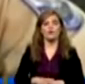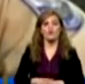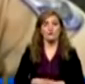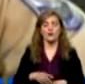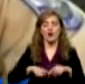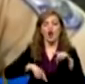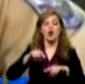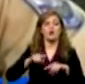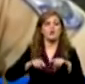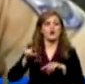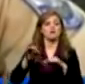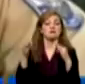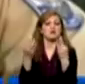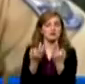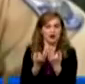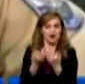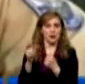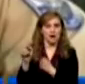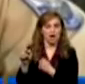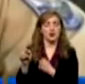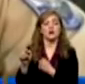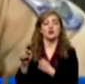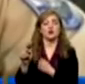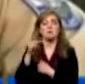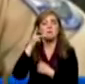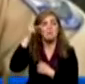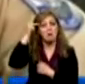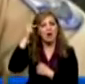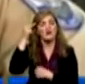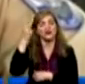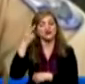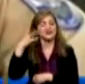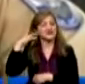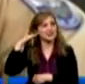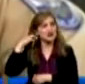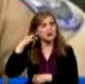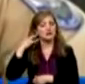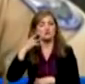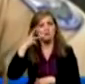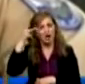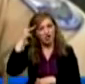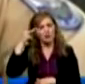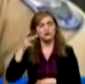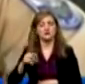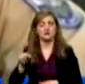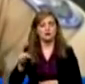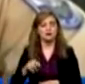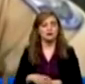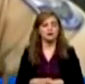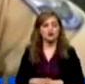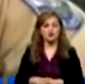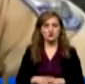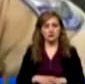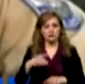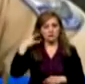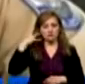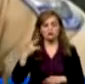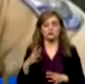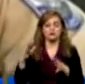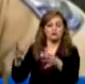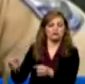relación de amistad o alguna familiaridad con sus padres biológicos, esta menor de edad fue secuestrada